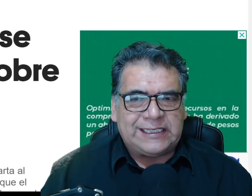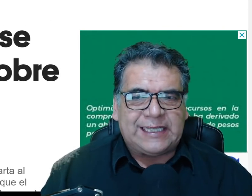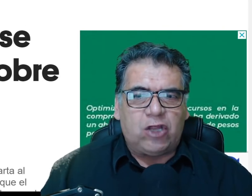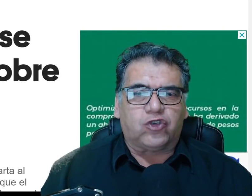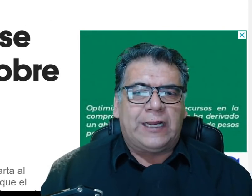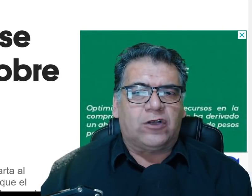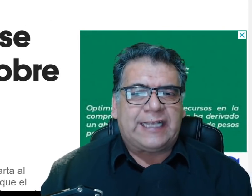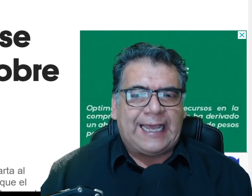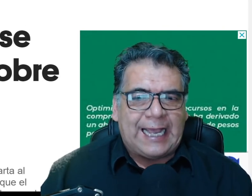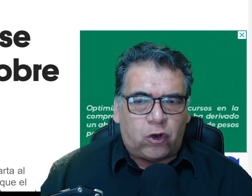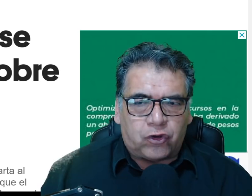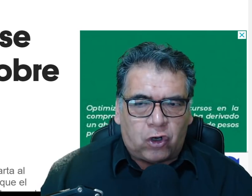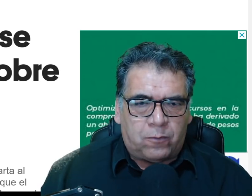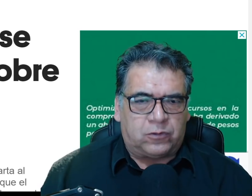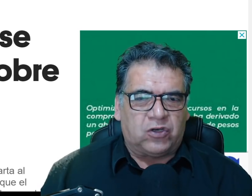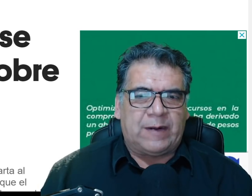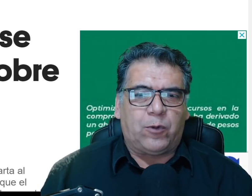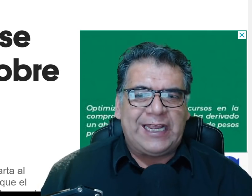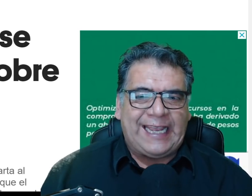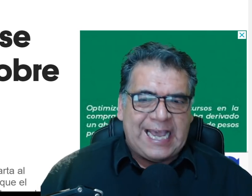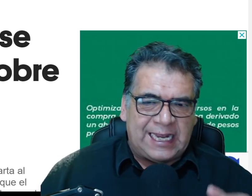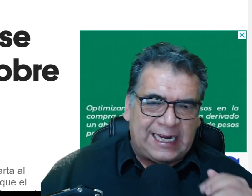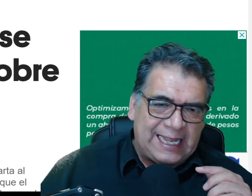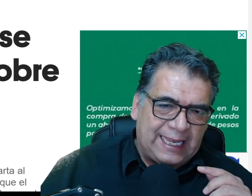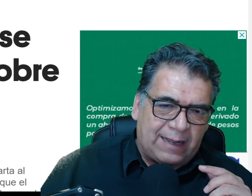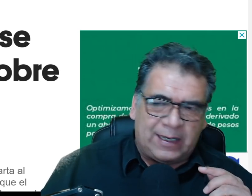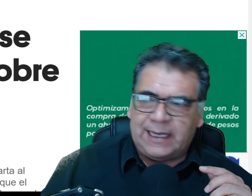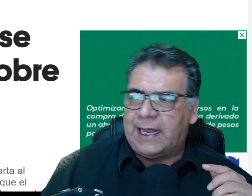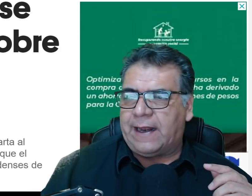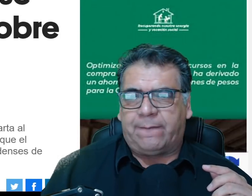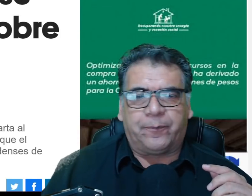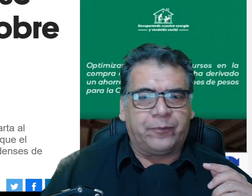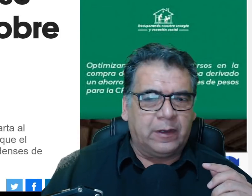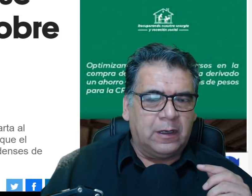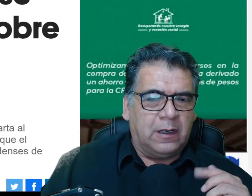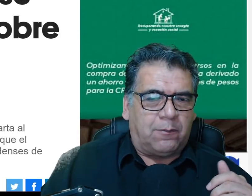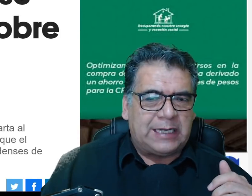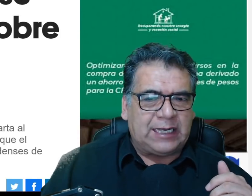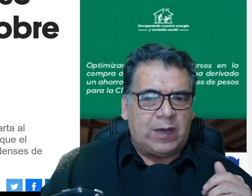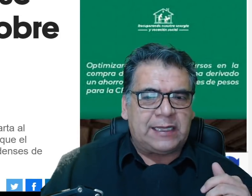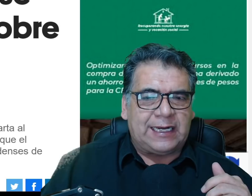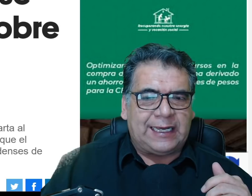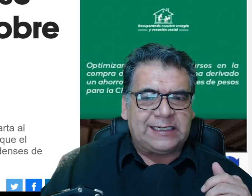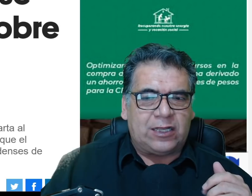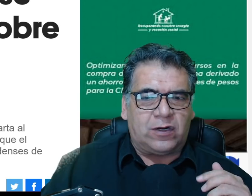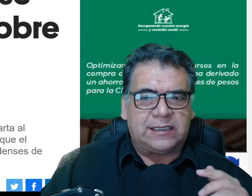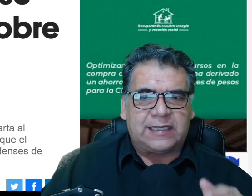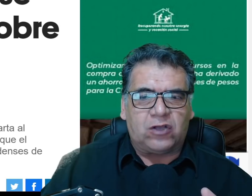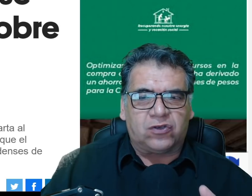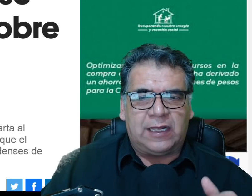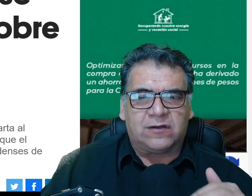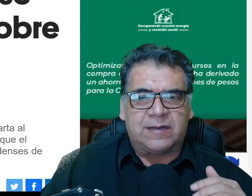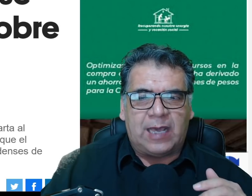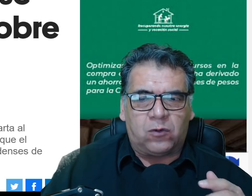Legisladores de Estados Unidos se quejan con Trump sobre política energética mexicana. Más de 40 legisladores de